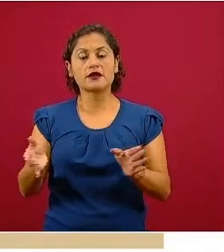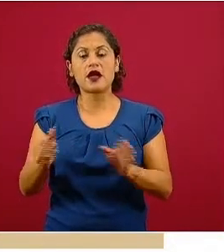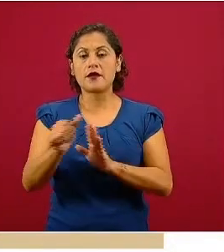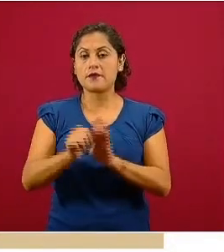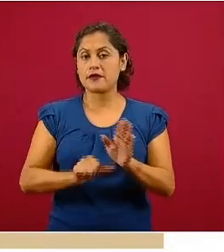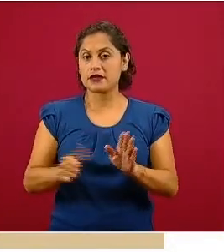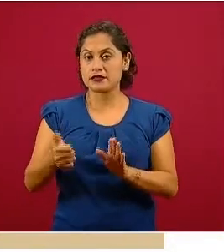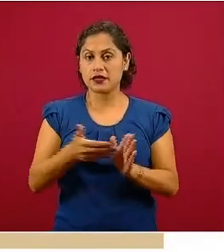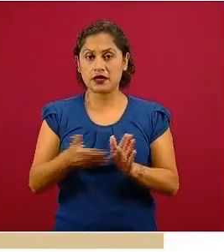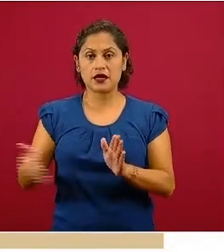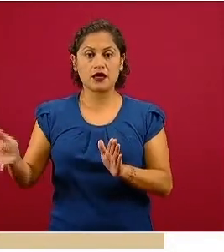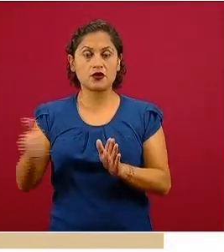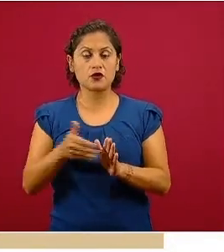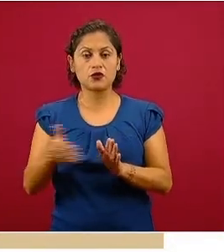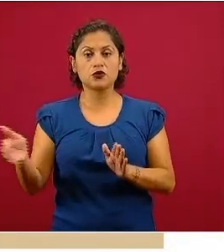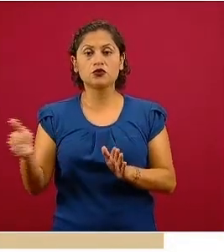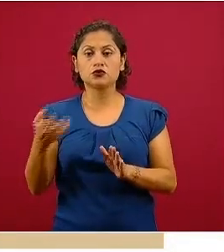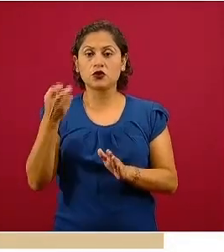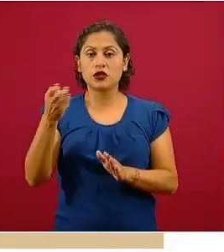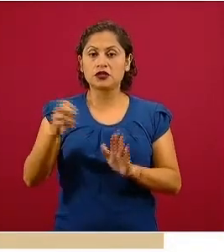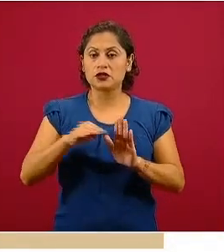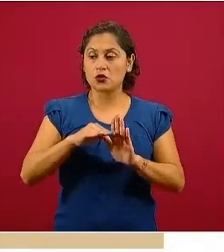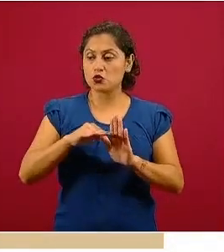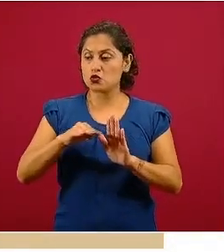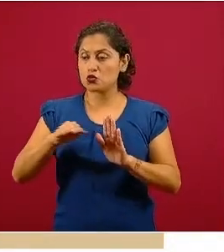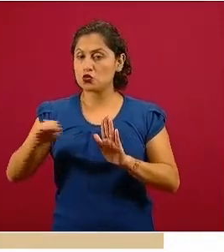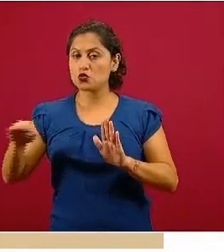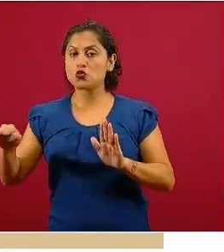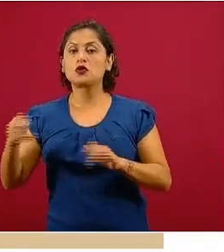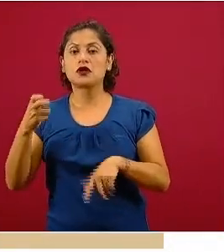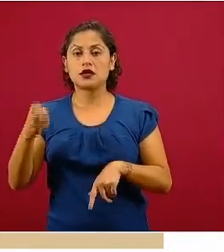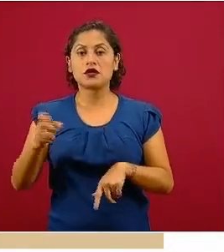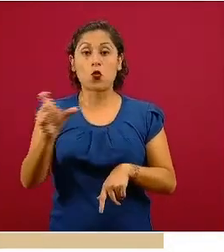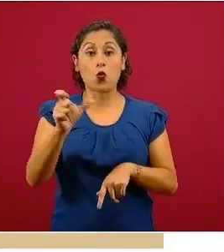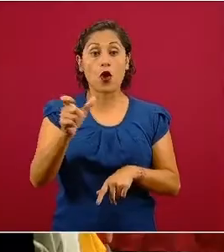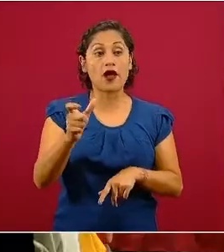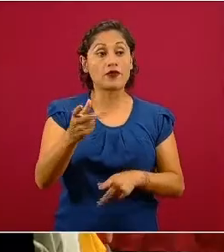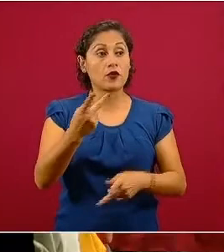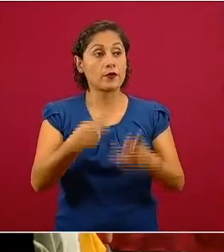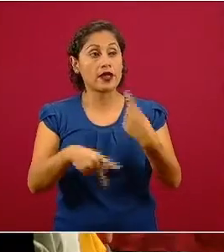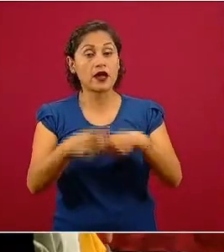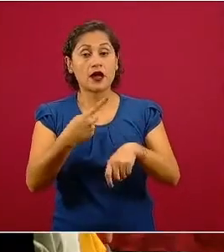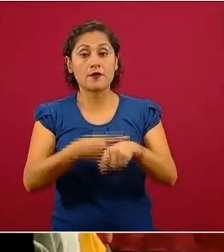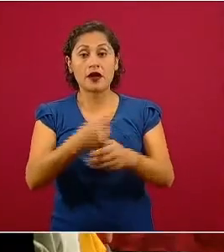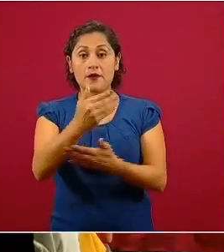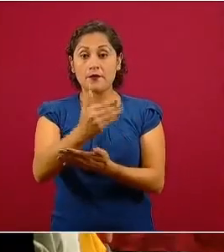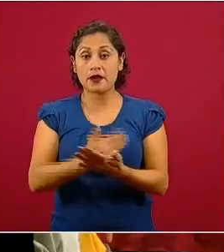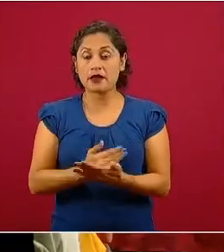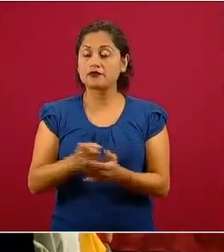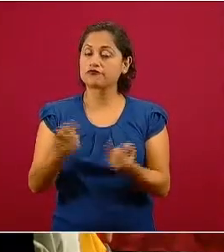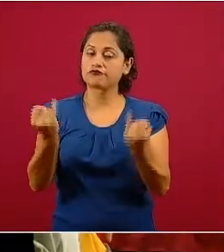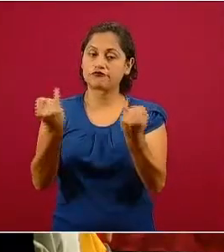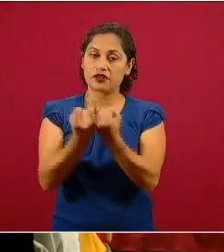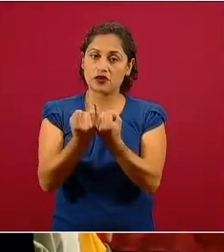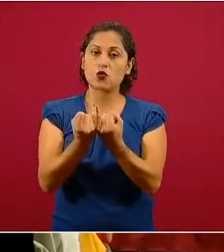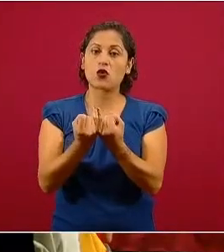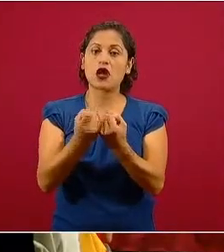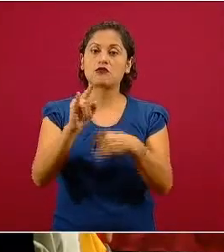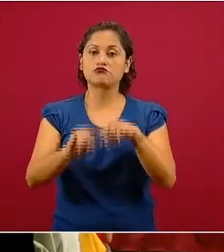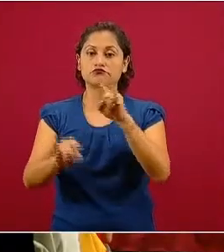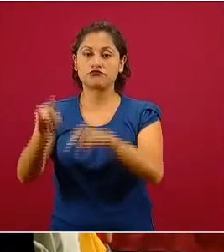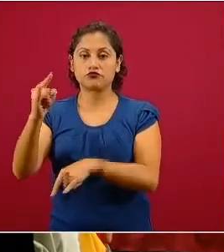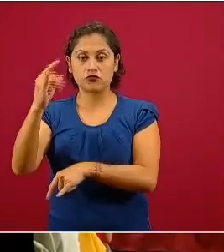mes, en una meseta importante, que en la medida que empiecen a disminuir los casos, podríamos esperar también ver una disminución en